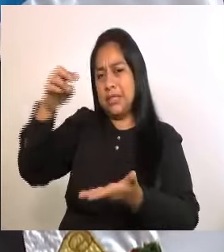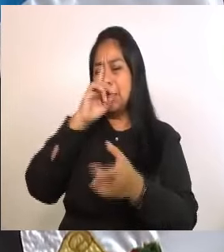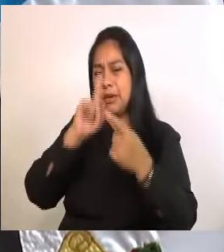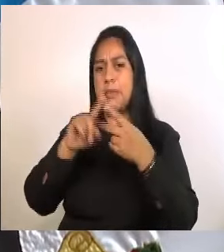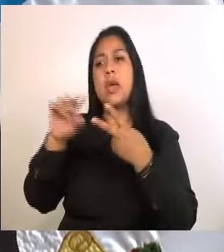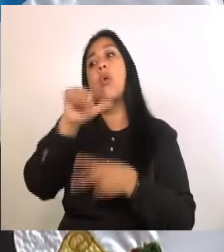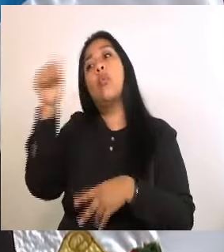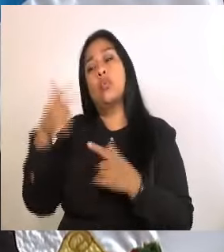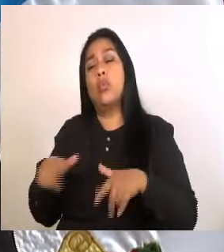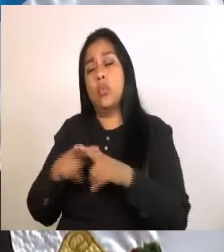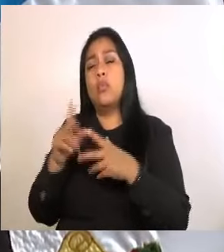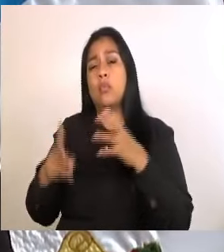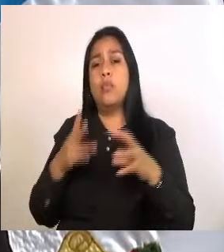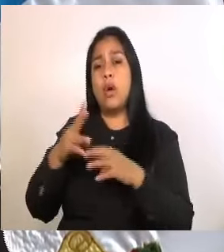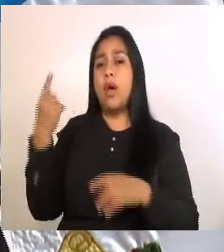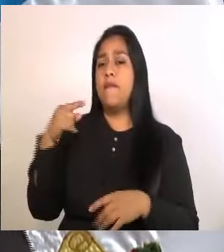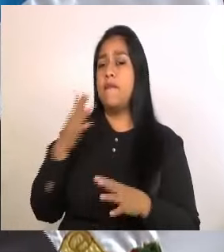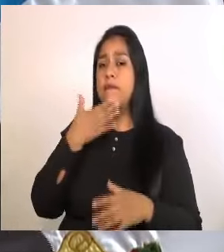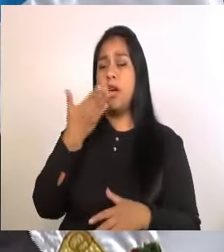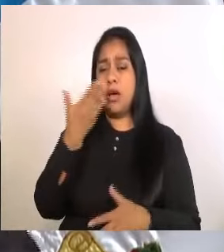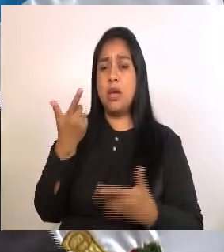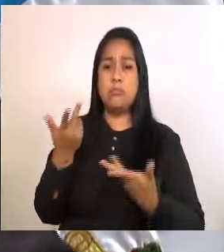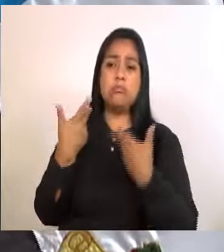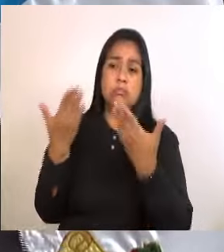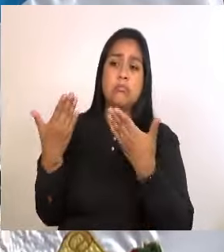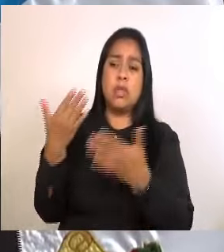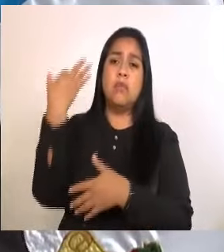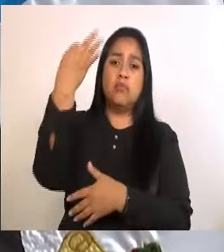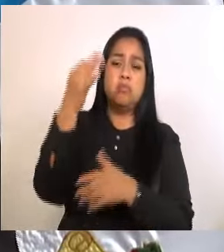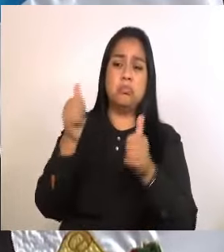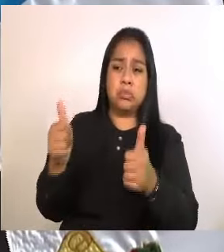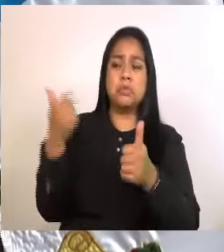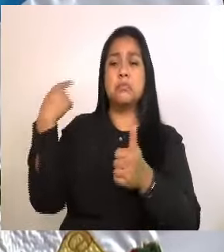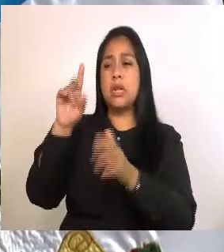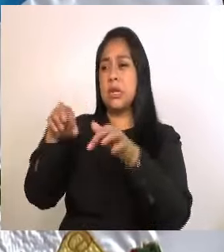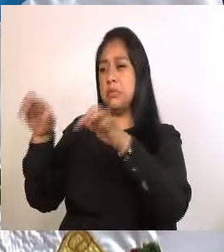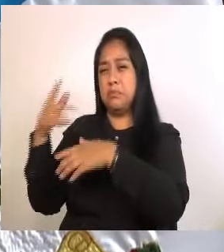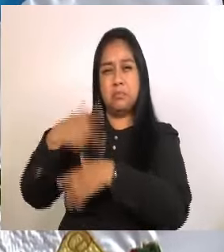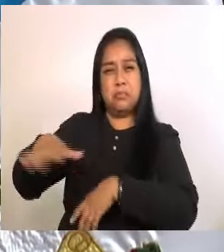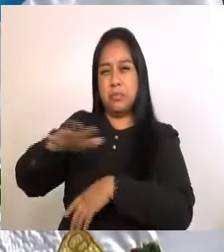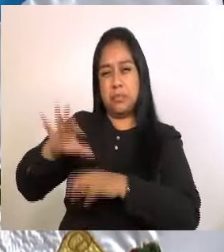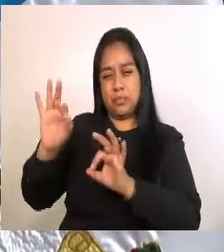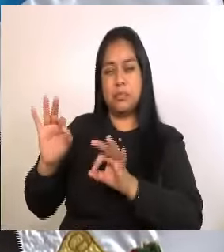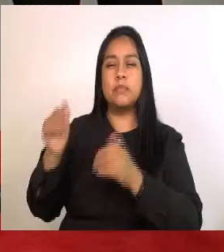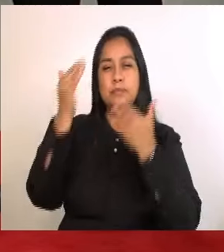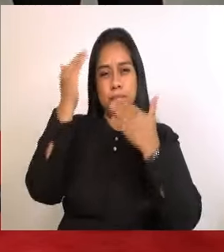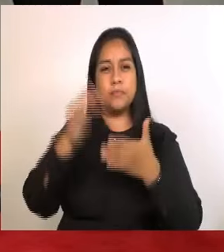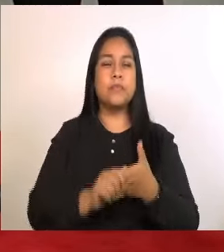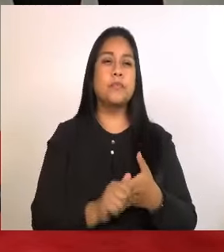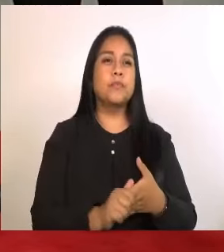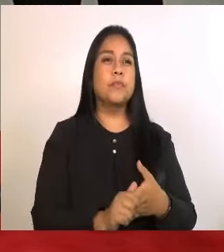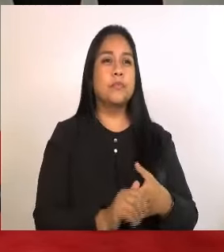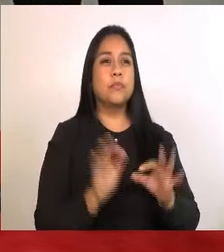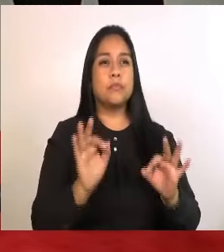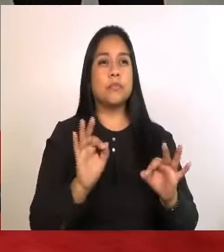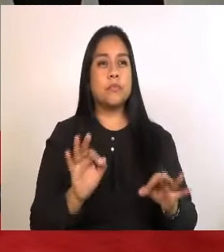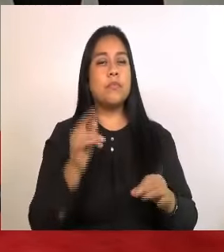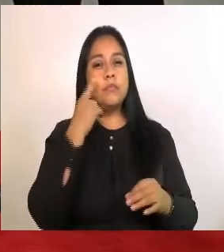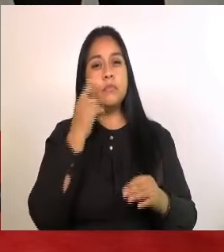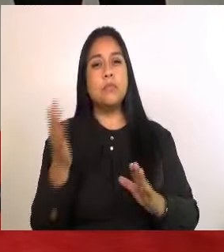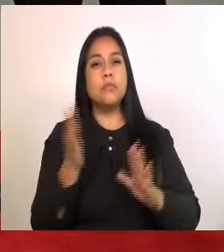mundo para facilitar un buen futuro para todas esas personas. Muchas gracias. Continuamos con Román